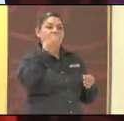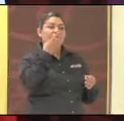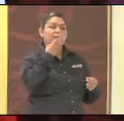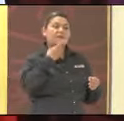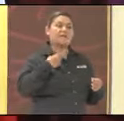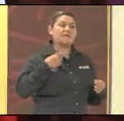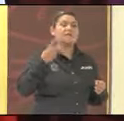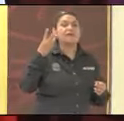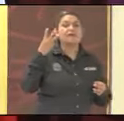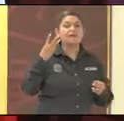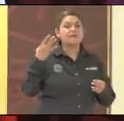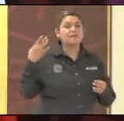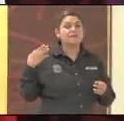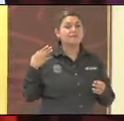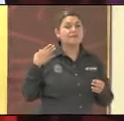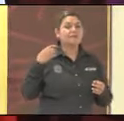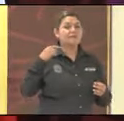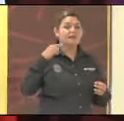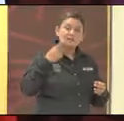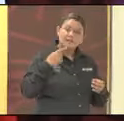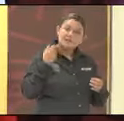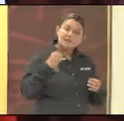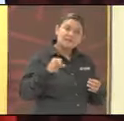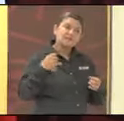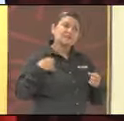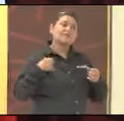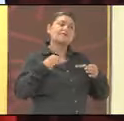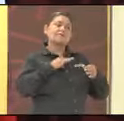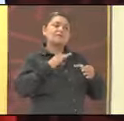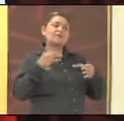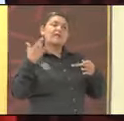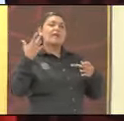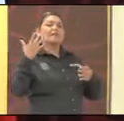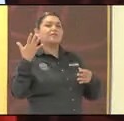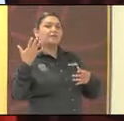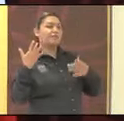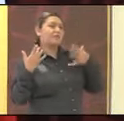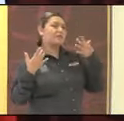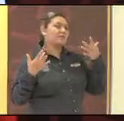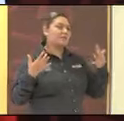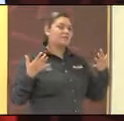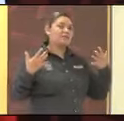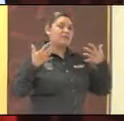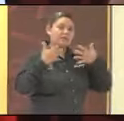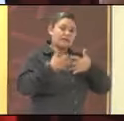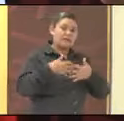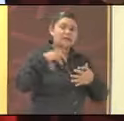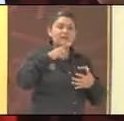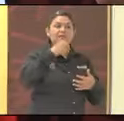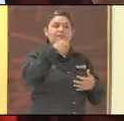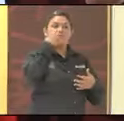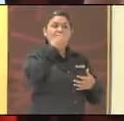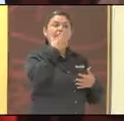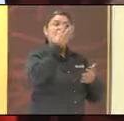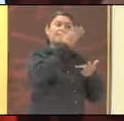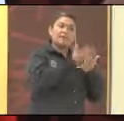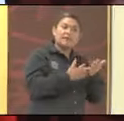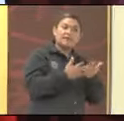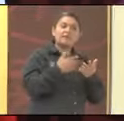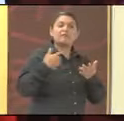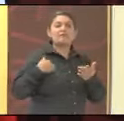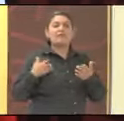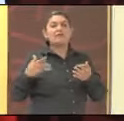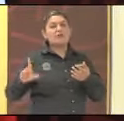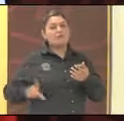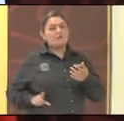instalado 3 más. Y es así como estamos colaborando al 50-50, donde las escuelas aportan la mitad y nosotros, el